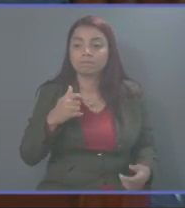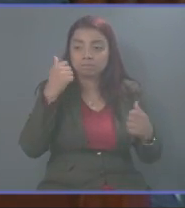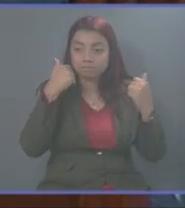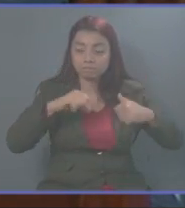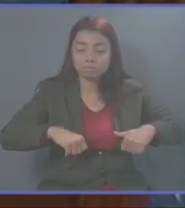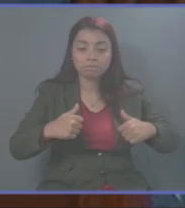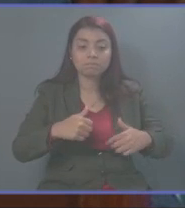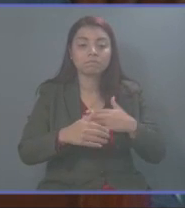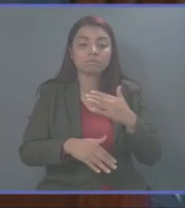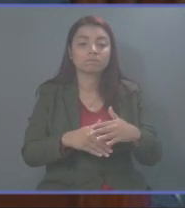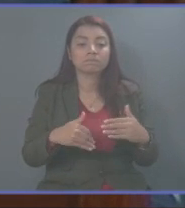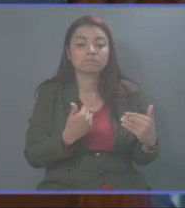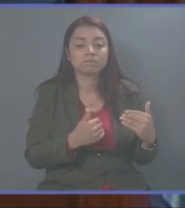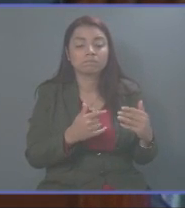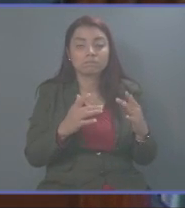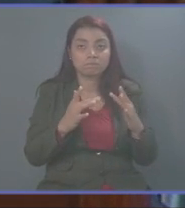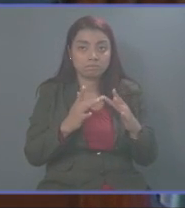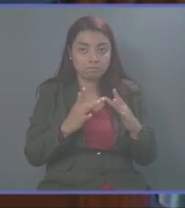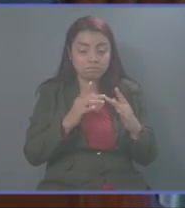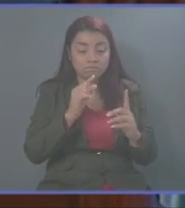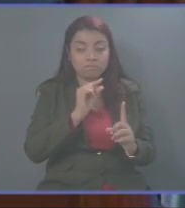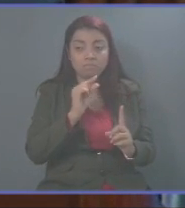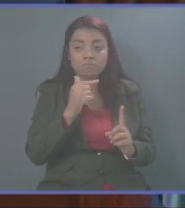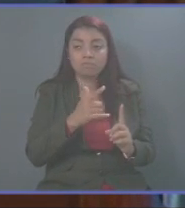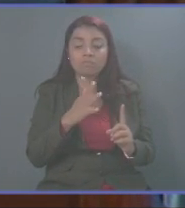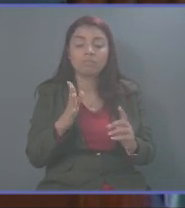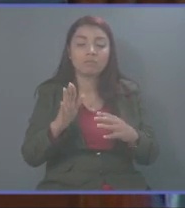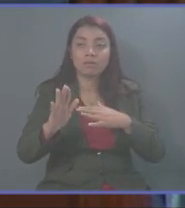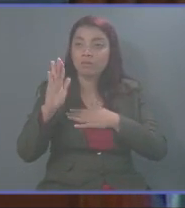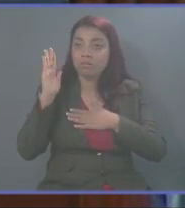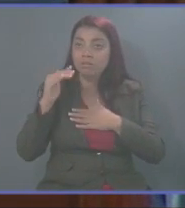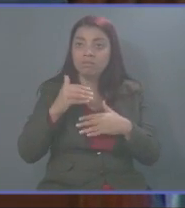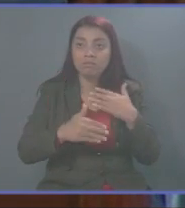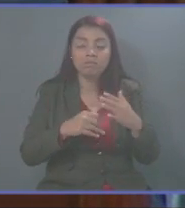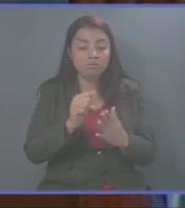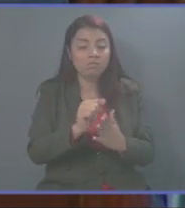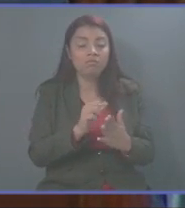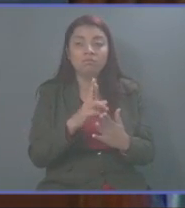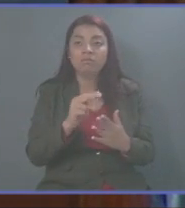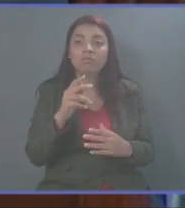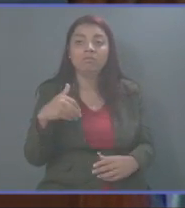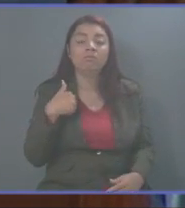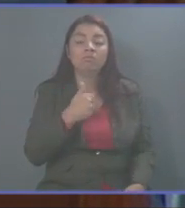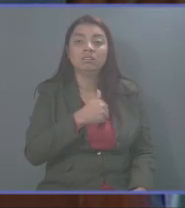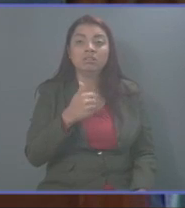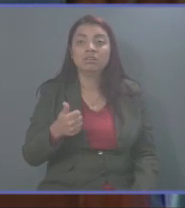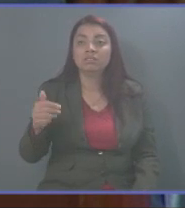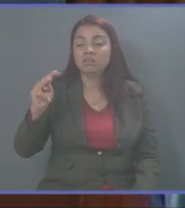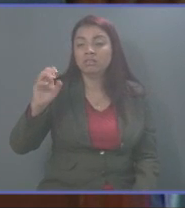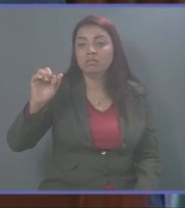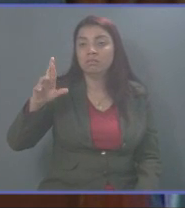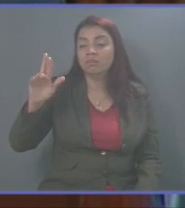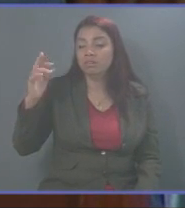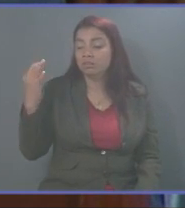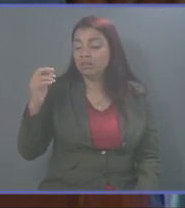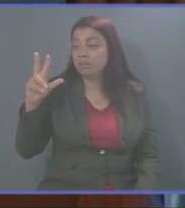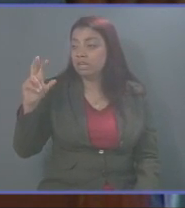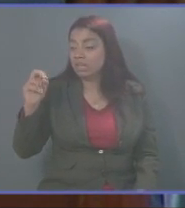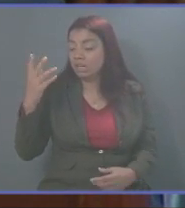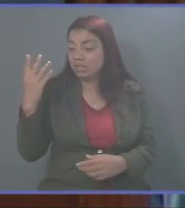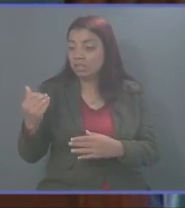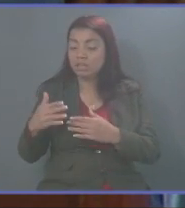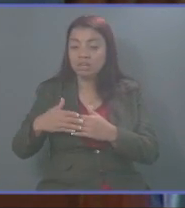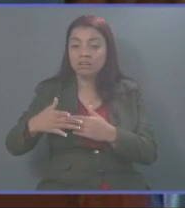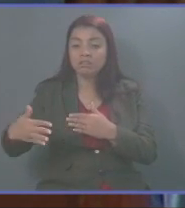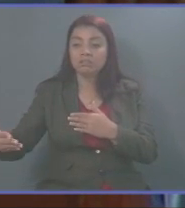aprobado para ser autorizado como gestor. Para el cumplimiento de lo establecido en el presente artículo, el Ministerio tendrá un plazo de 30 días hábiles contados a partir